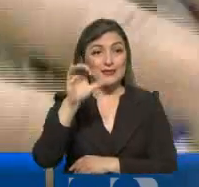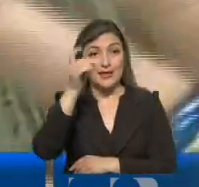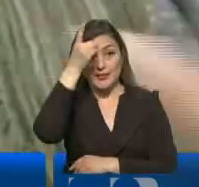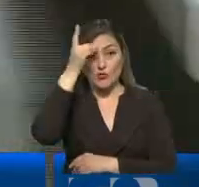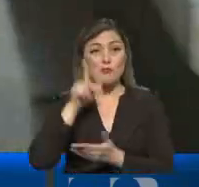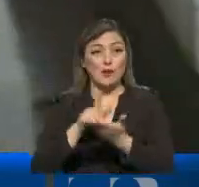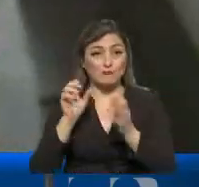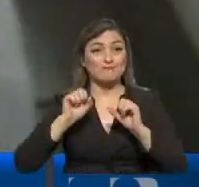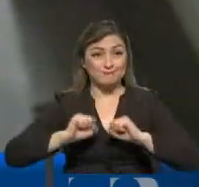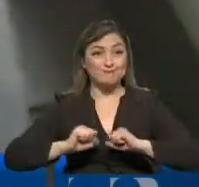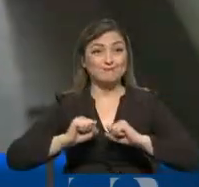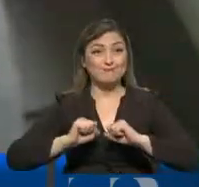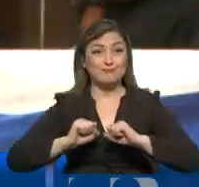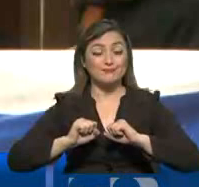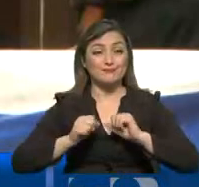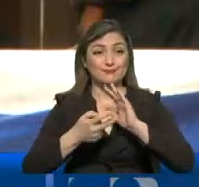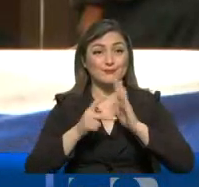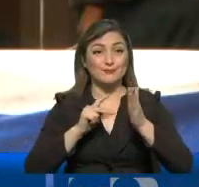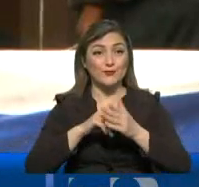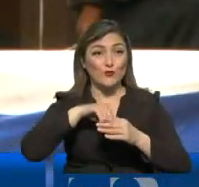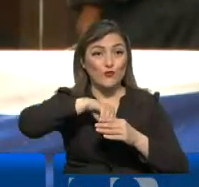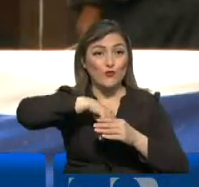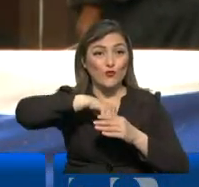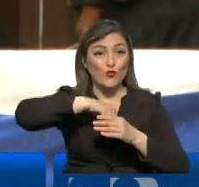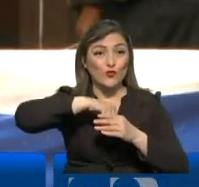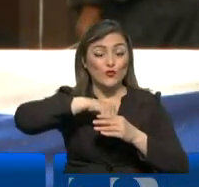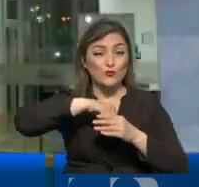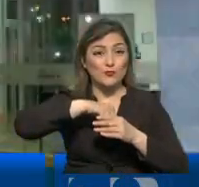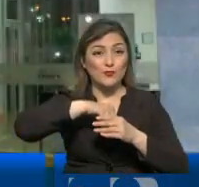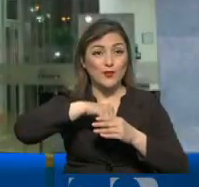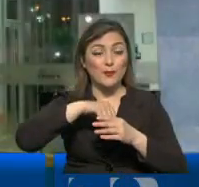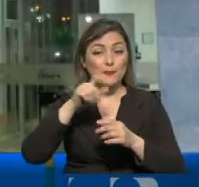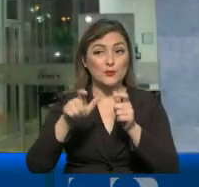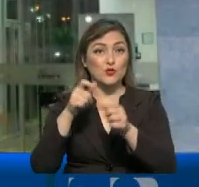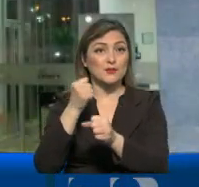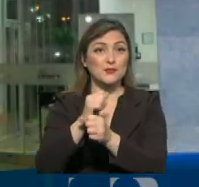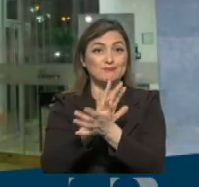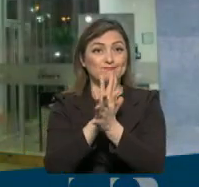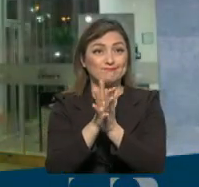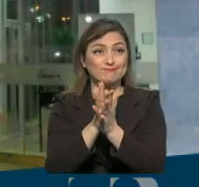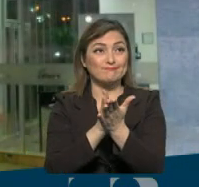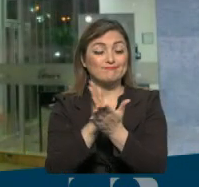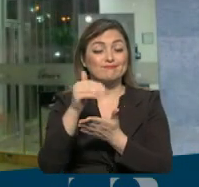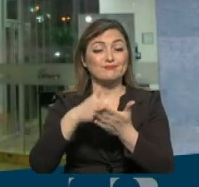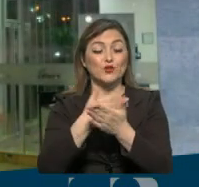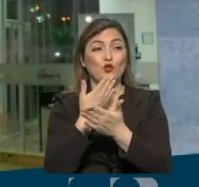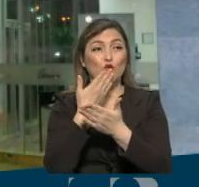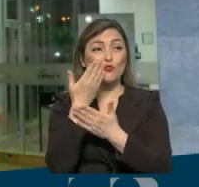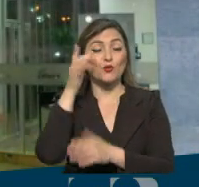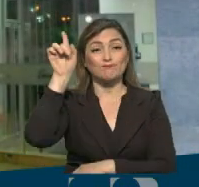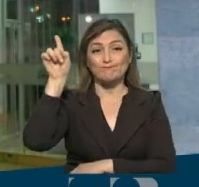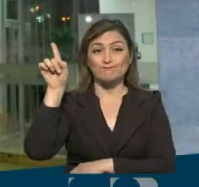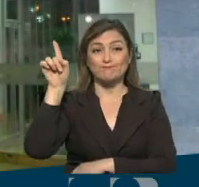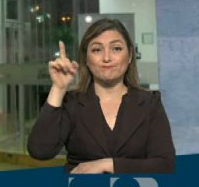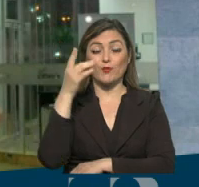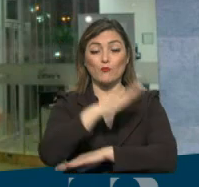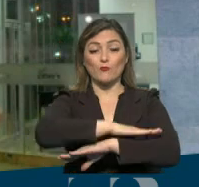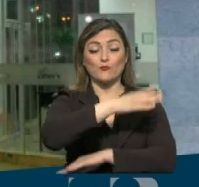deudas, debe considerar que se trata de recursos para el desempleo. Para acceder tiene que ingresar a la página web